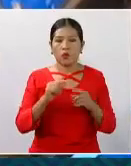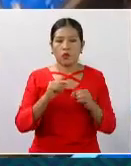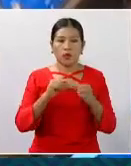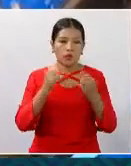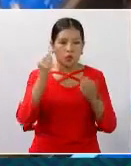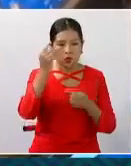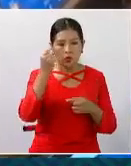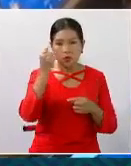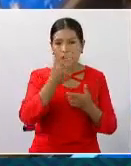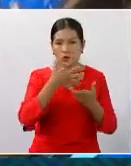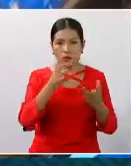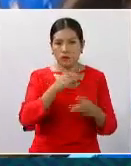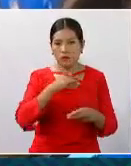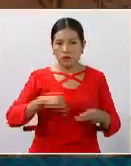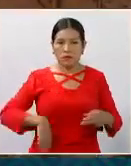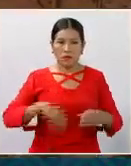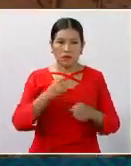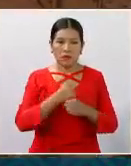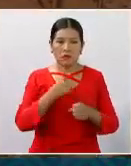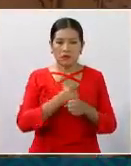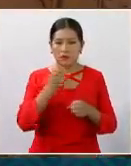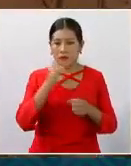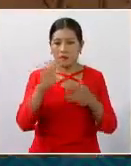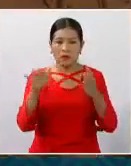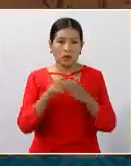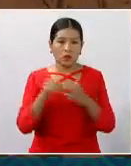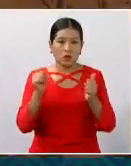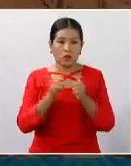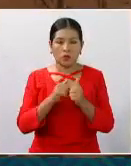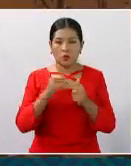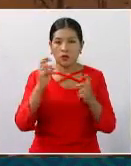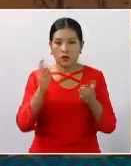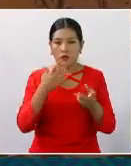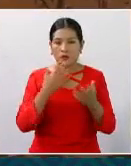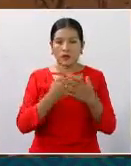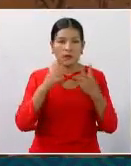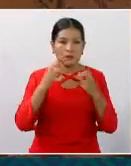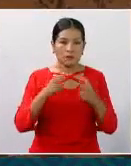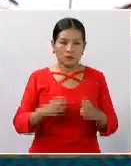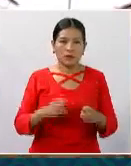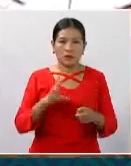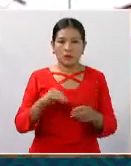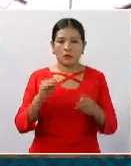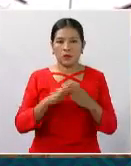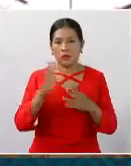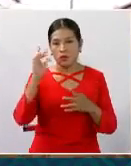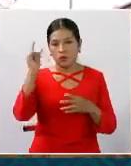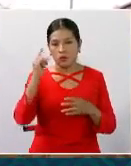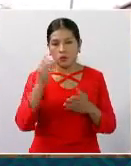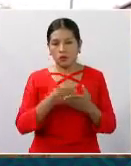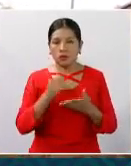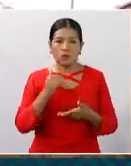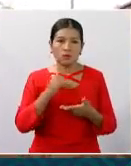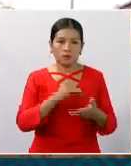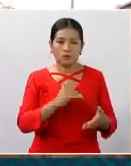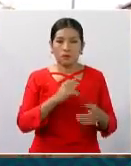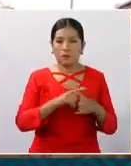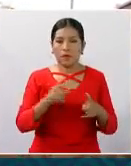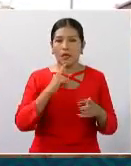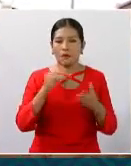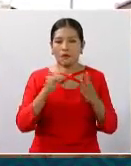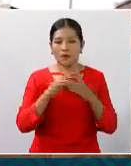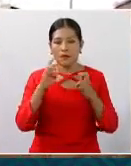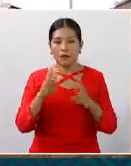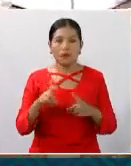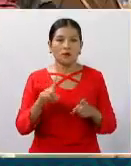de concurrencia con el gobierno central. Generalmente el municipio realiza el estudio y el gobierno central ejecuta la inversión. Pero para realizar dicho estudio